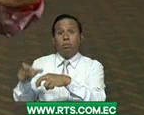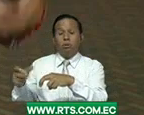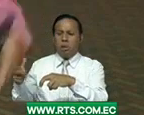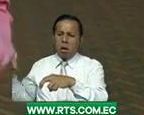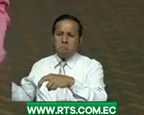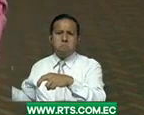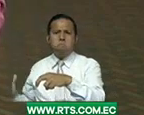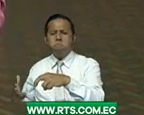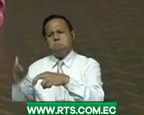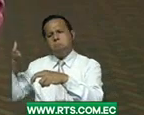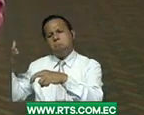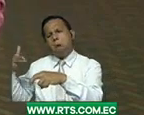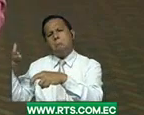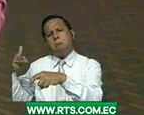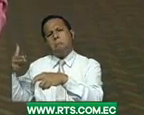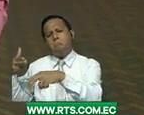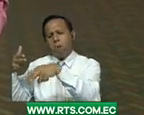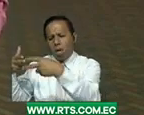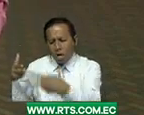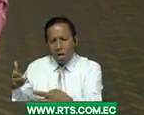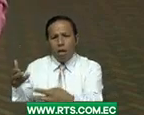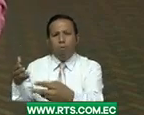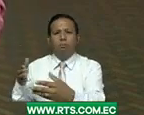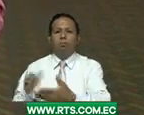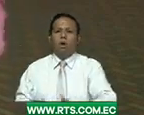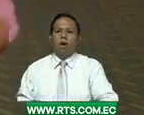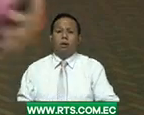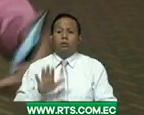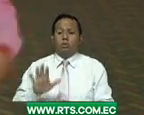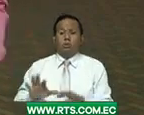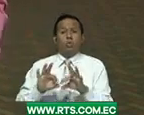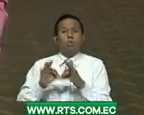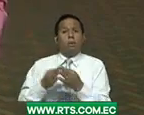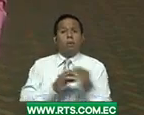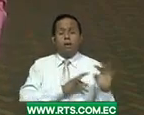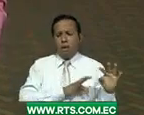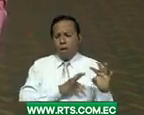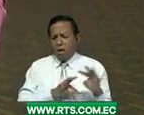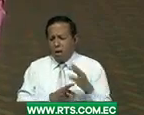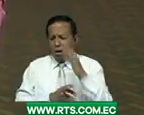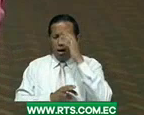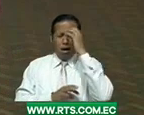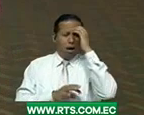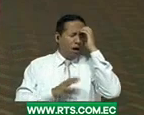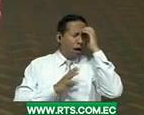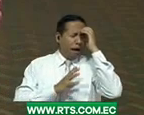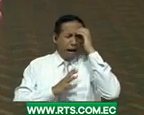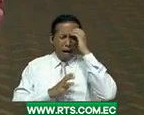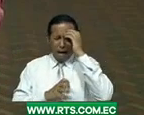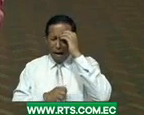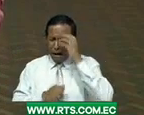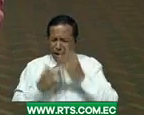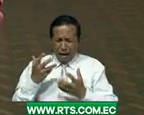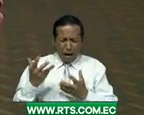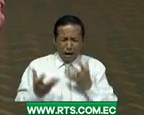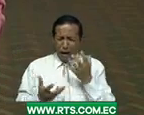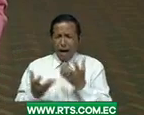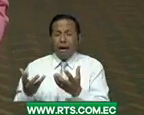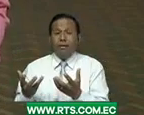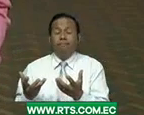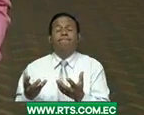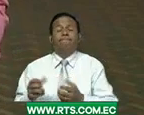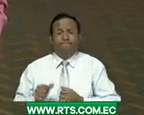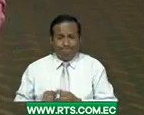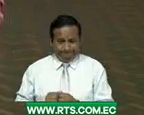y le propinaron varios disparos. Obviamente la familia pues hizo presente y el dolor y el drama pues también estuvieron en